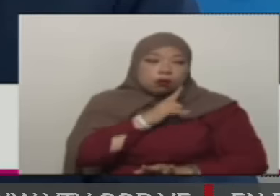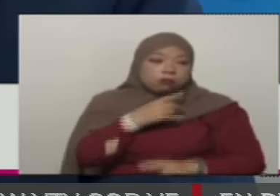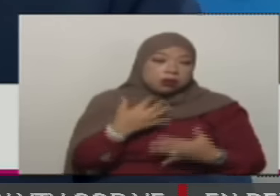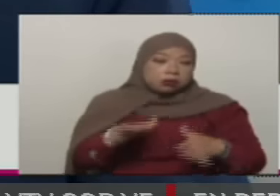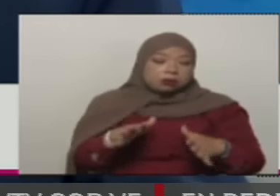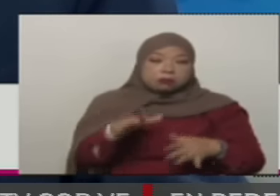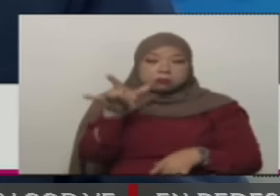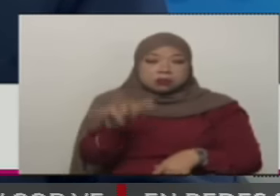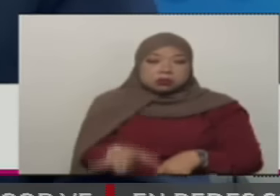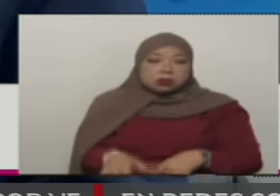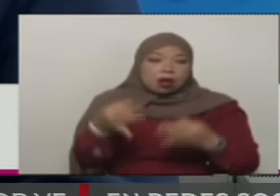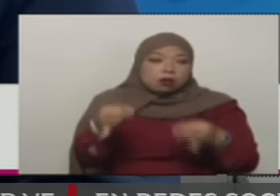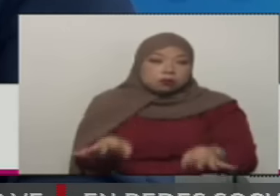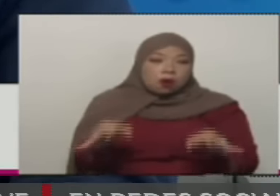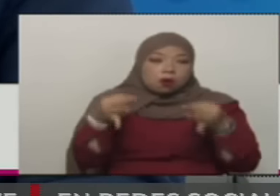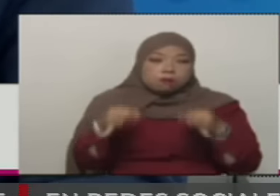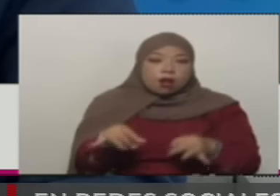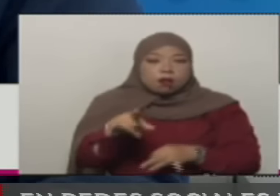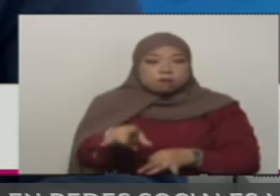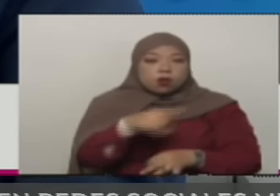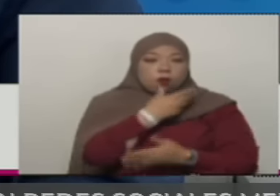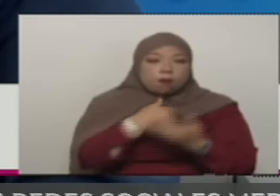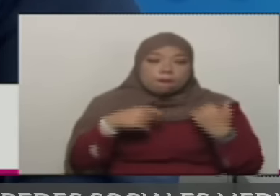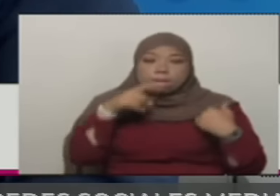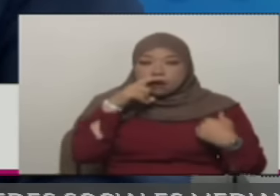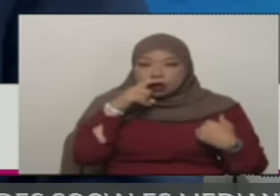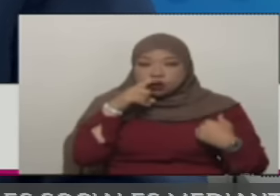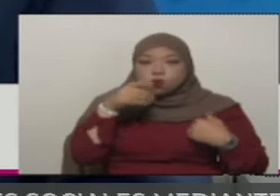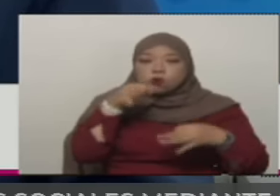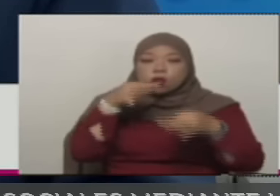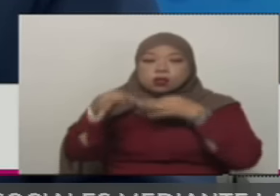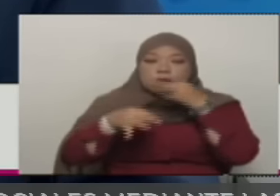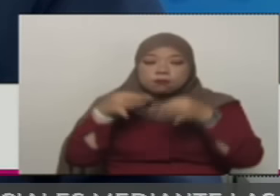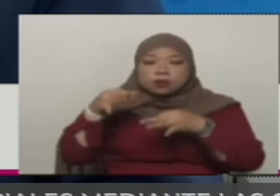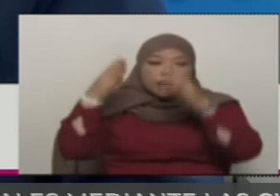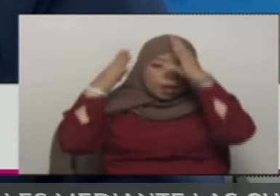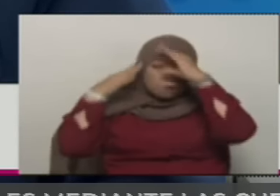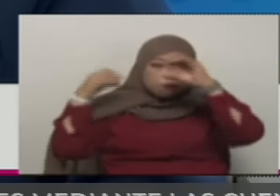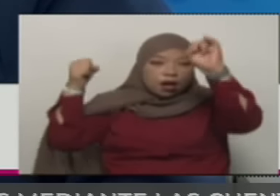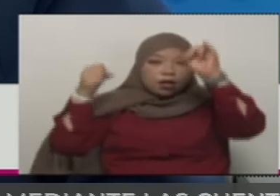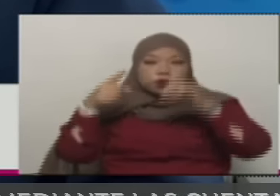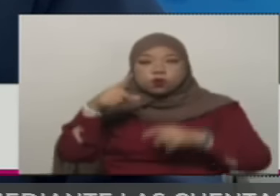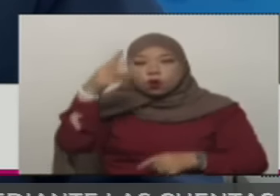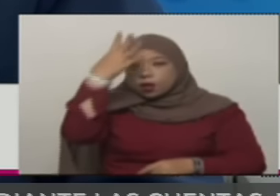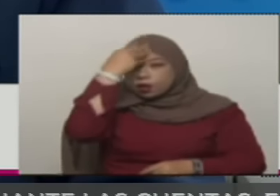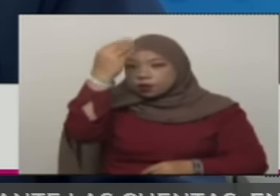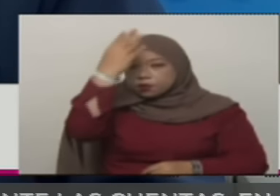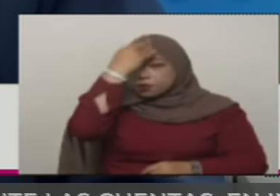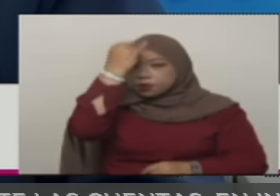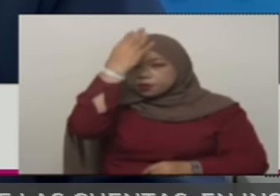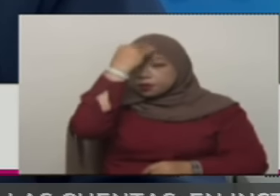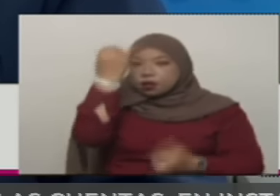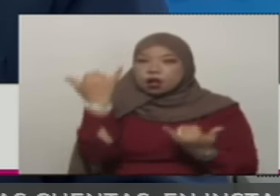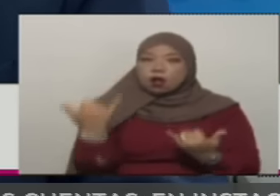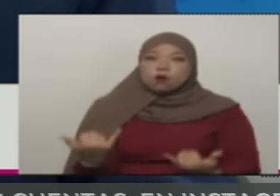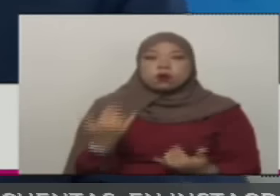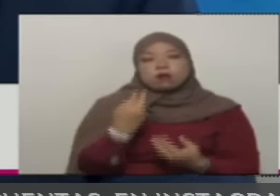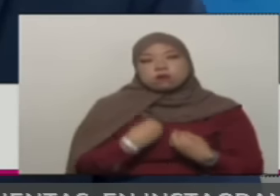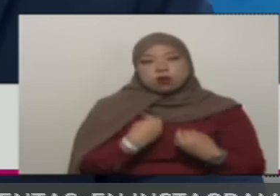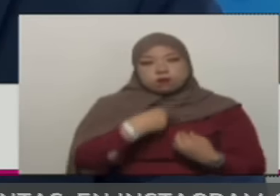que nos concedió públicamente el canciller ayer revela muchísimas cosas. Aquí